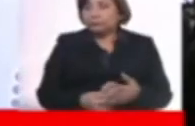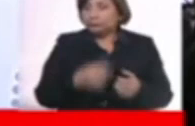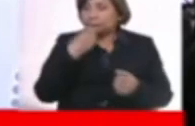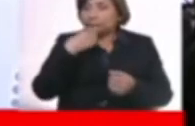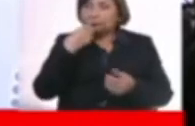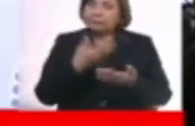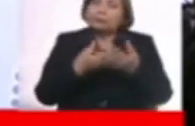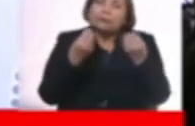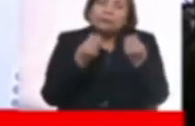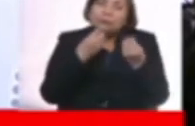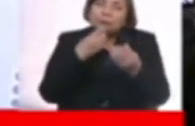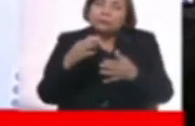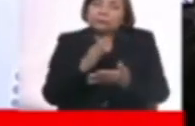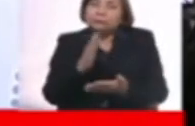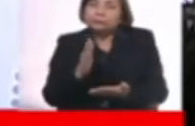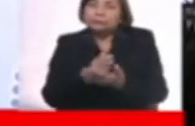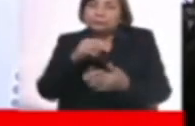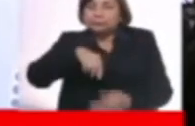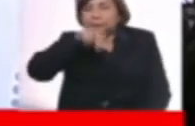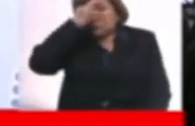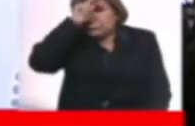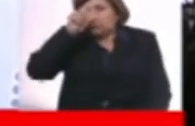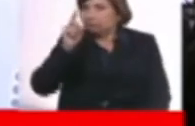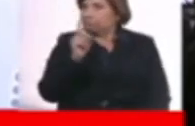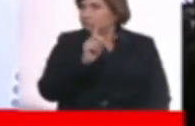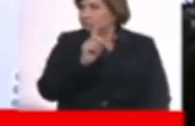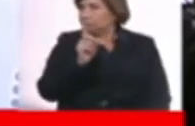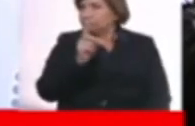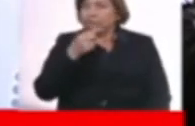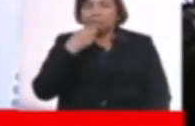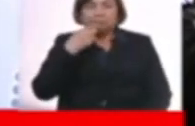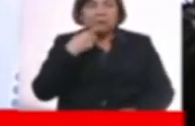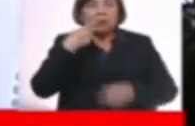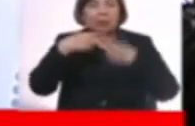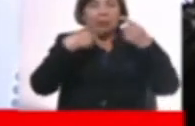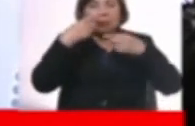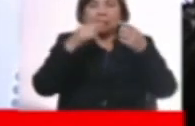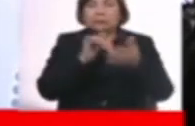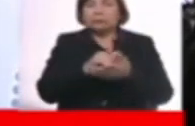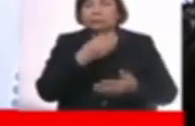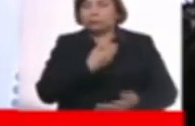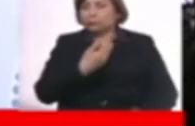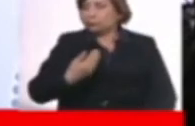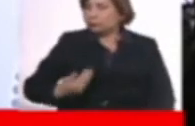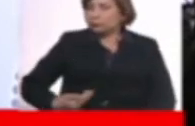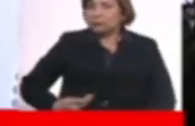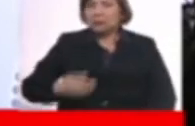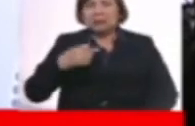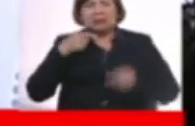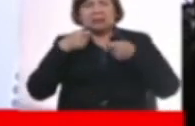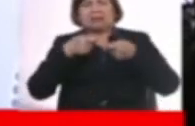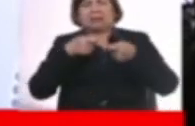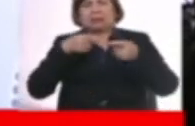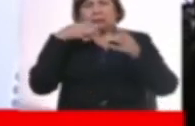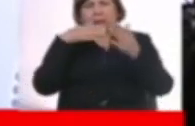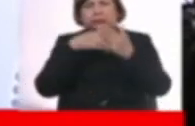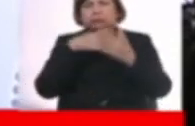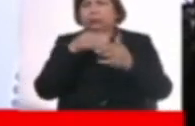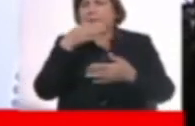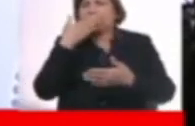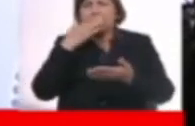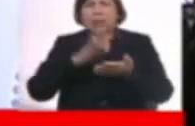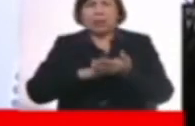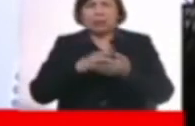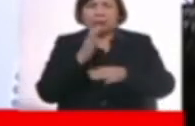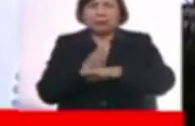Cómo está la situación en el Perú y no es lo que está diciendo el gobierno no que se está atentando contra el normal desarrollo